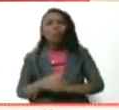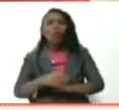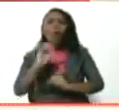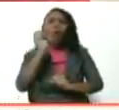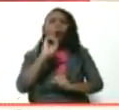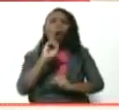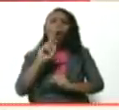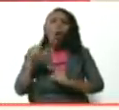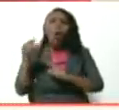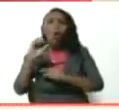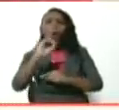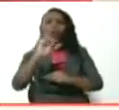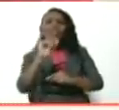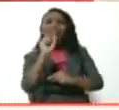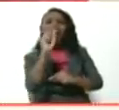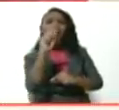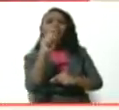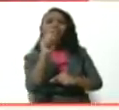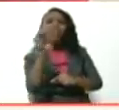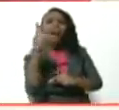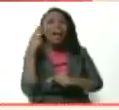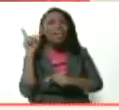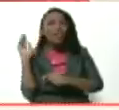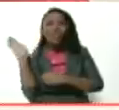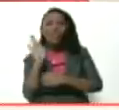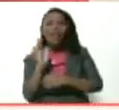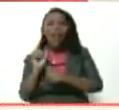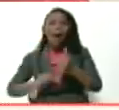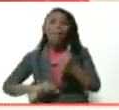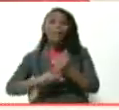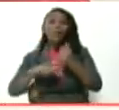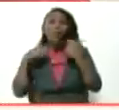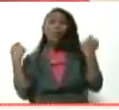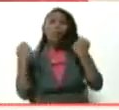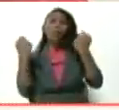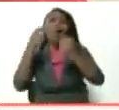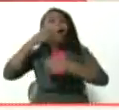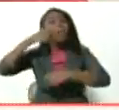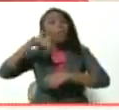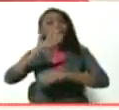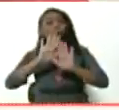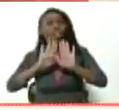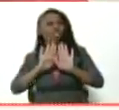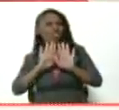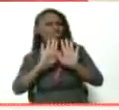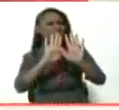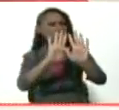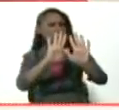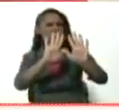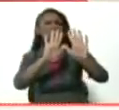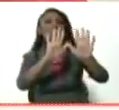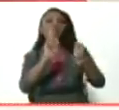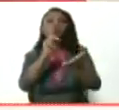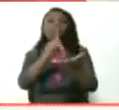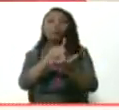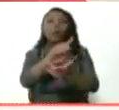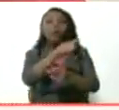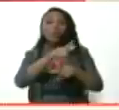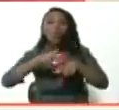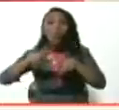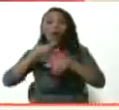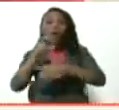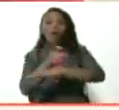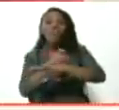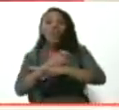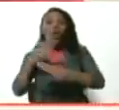Ollanta. Ellos venían con el apoyo popular de un pueblo que los empujaba y llegaron a esos sitios de gobierno y